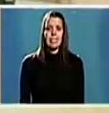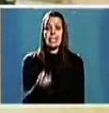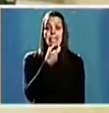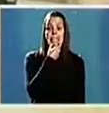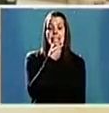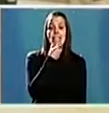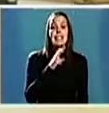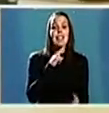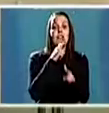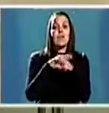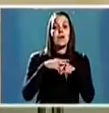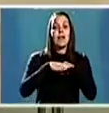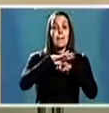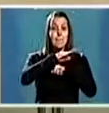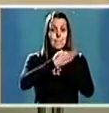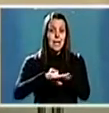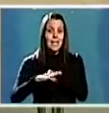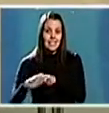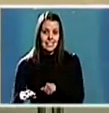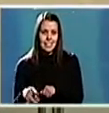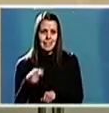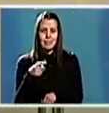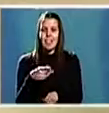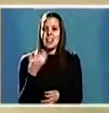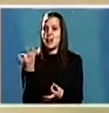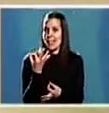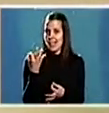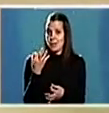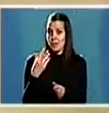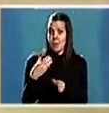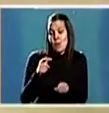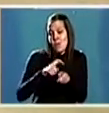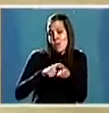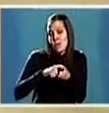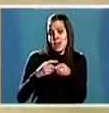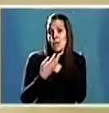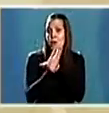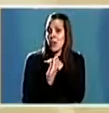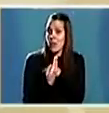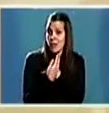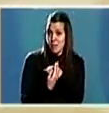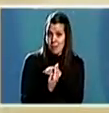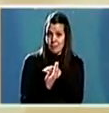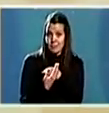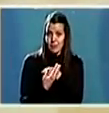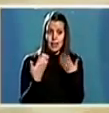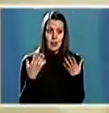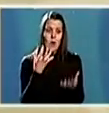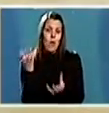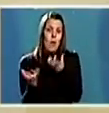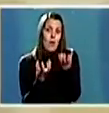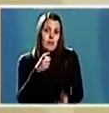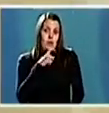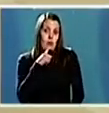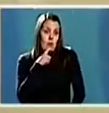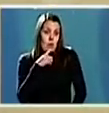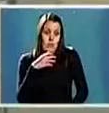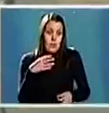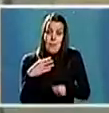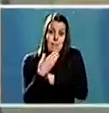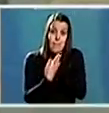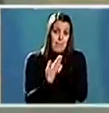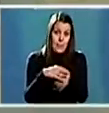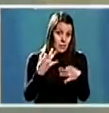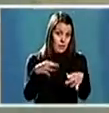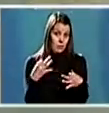A galleta mariñeira é un pan, é dicir, é un, realmente unha variedade de pan, pois o proceso pois é similar ao dunha